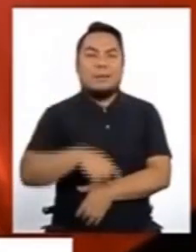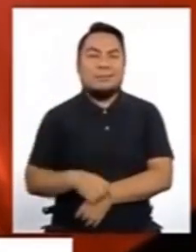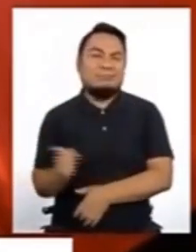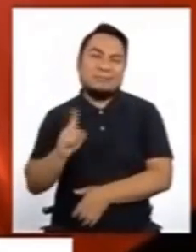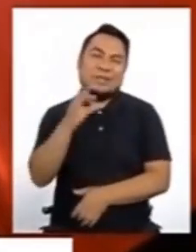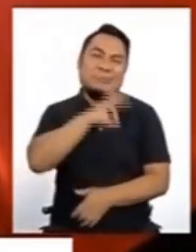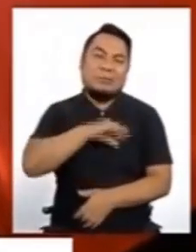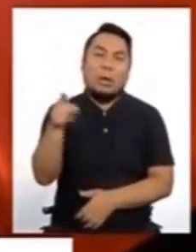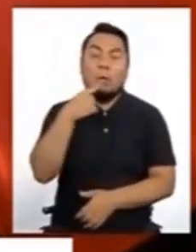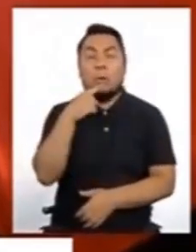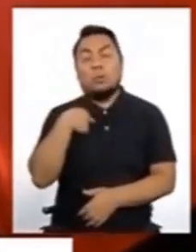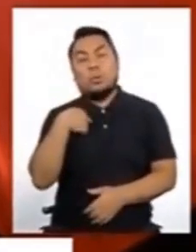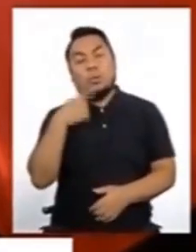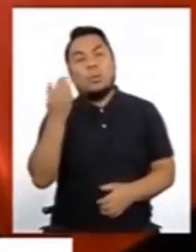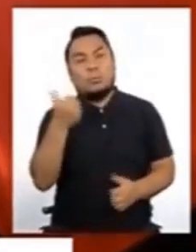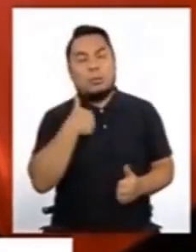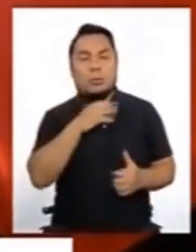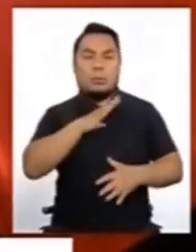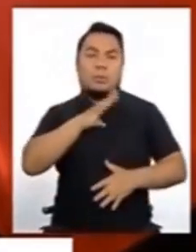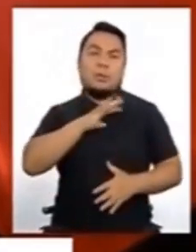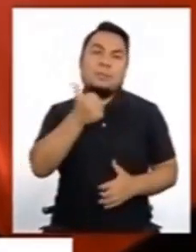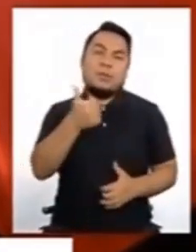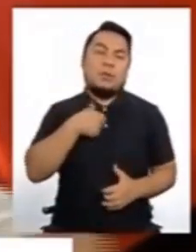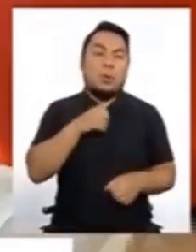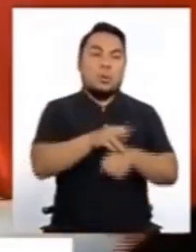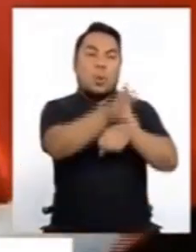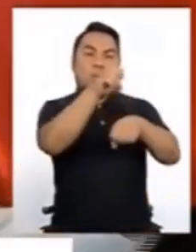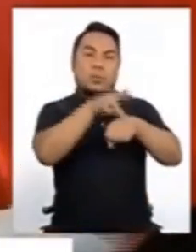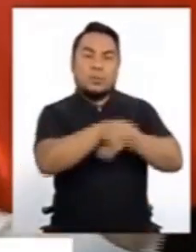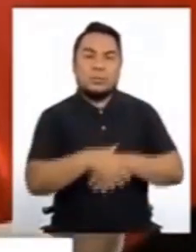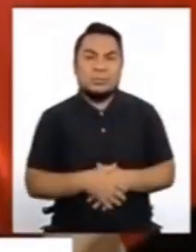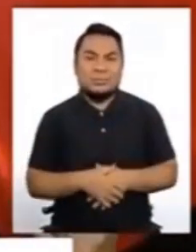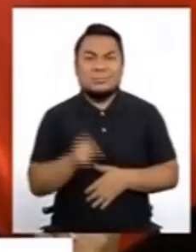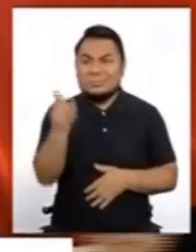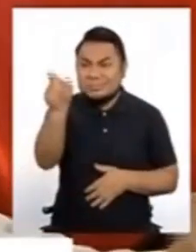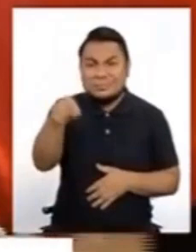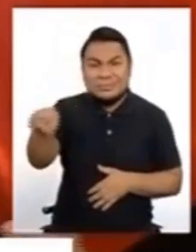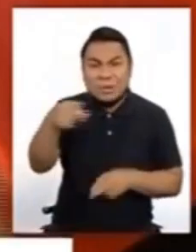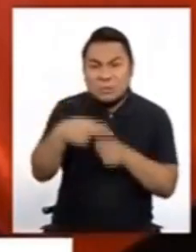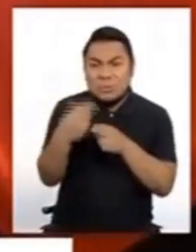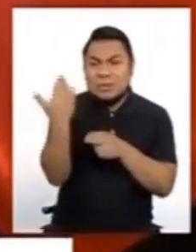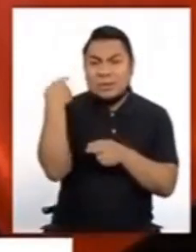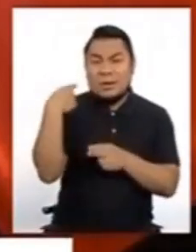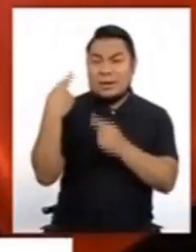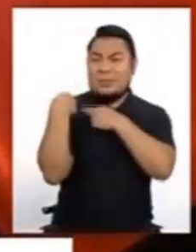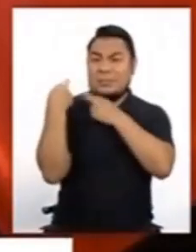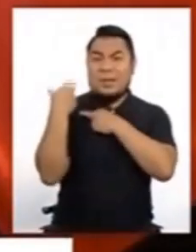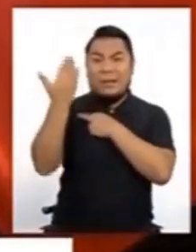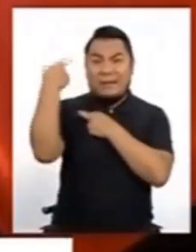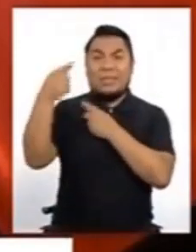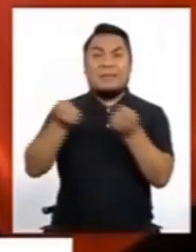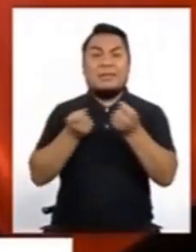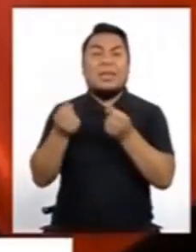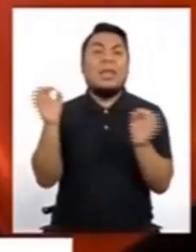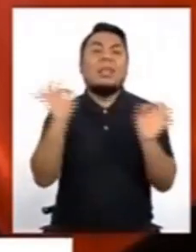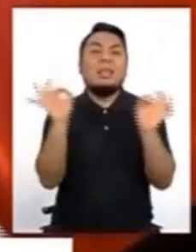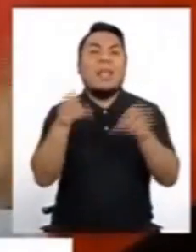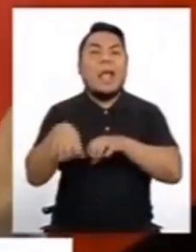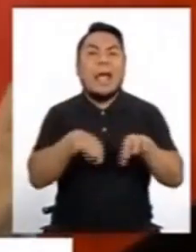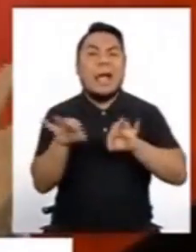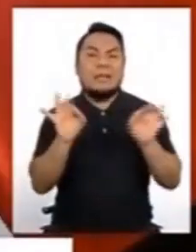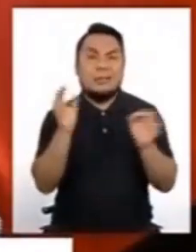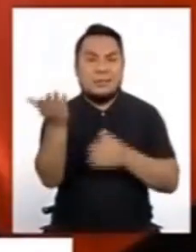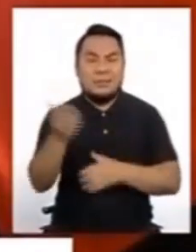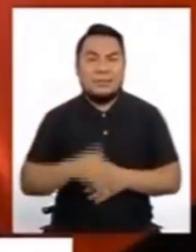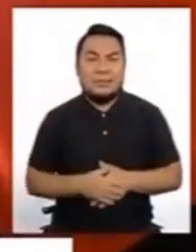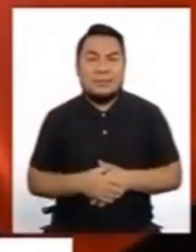lecciones de comportamiento, los que han tenido hace poquito la responsabilidad y no hicieron nada, y sin